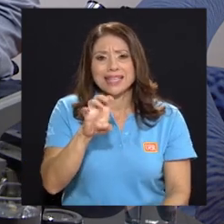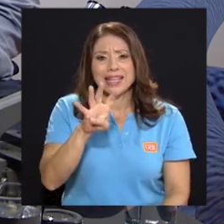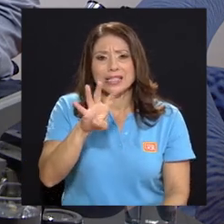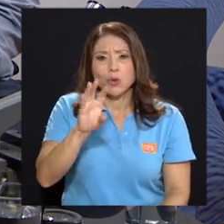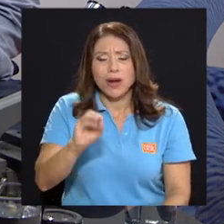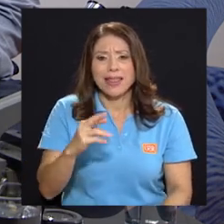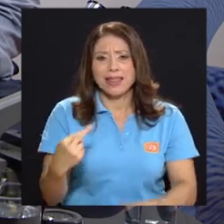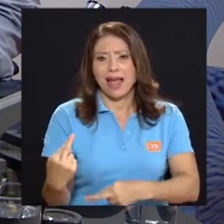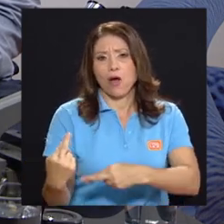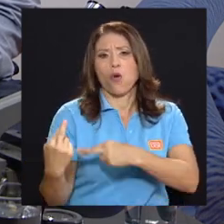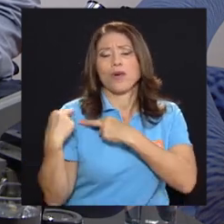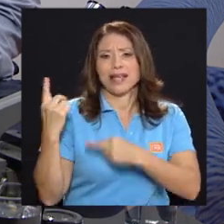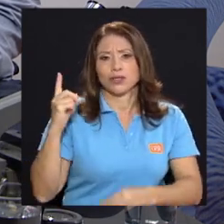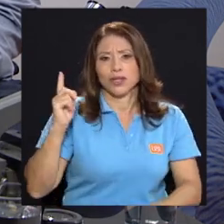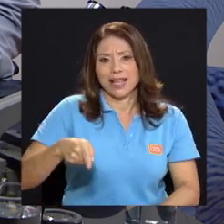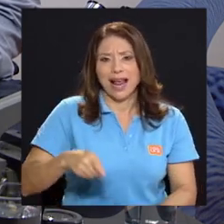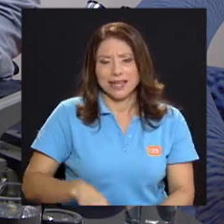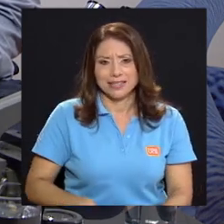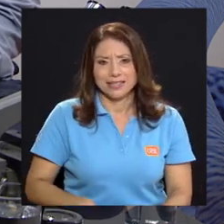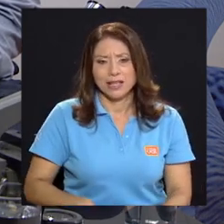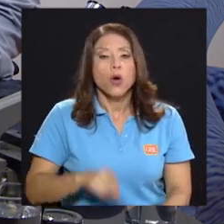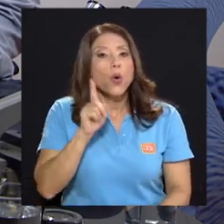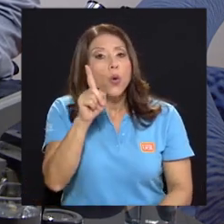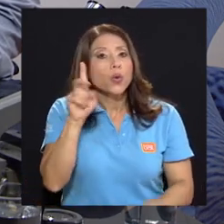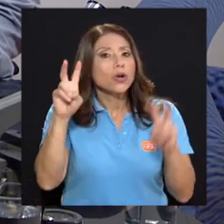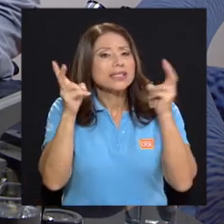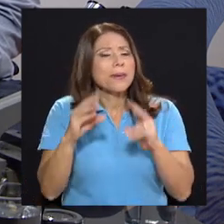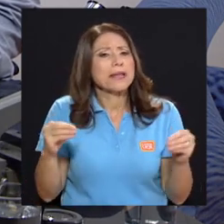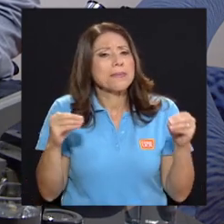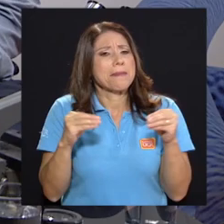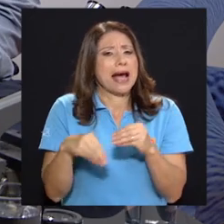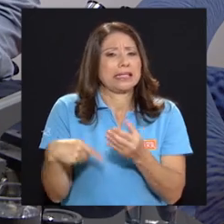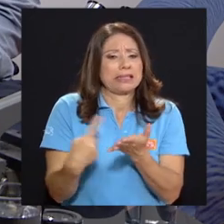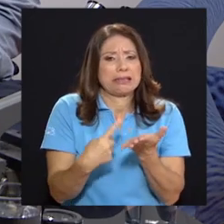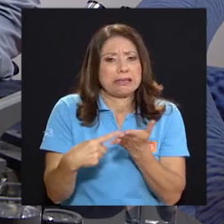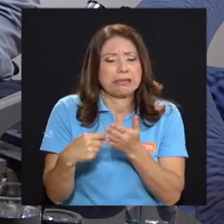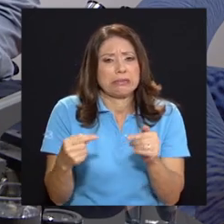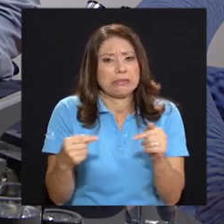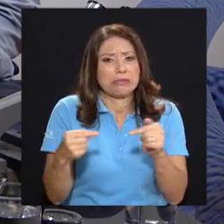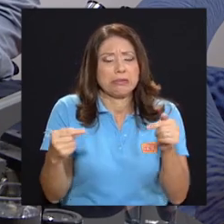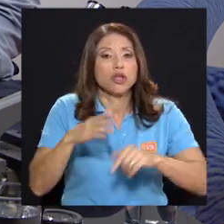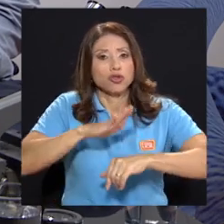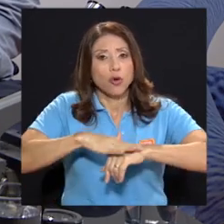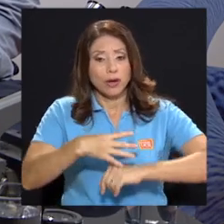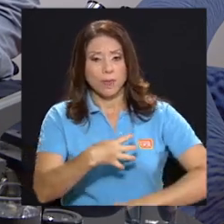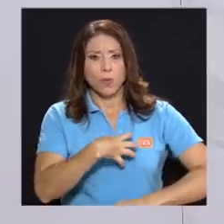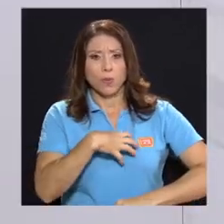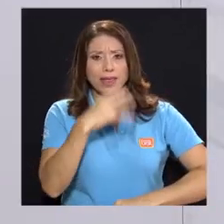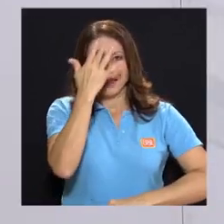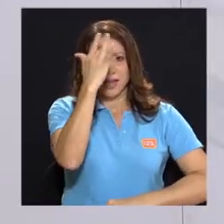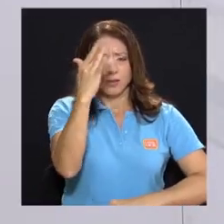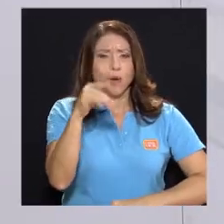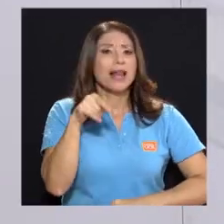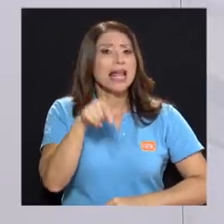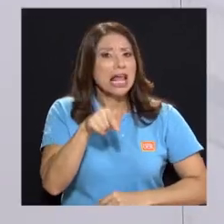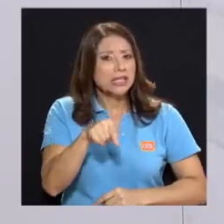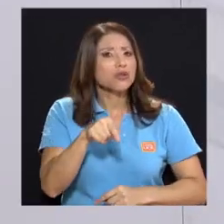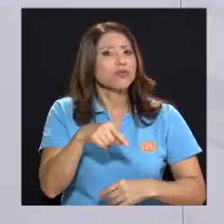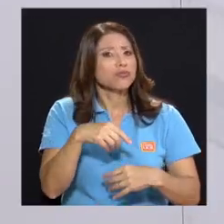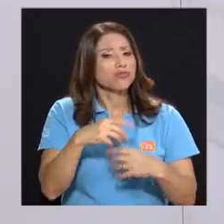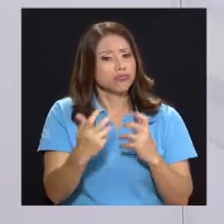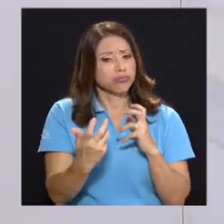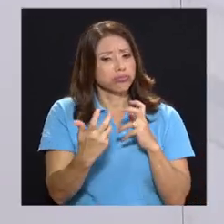obligaciones legales que uno de los temas más disputados que fue lo de la propiedad intelectual efectivamente esa justo pero que ese ajuste